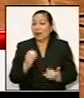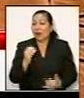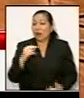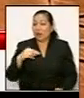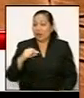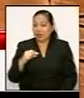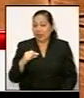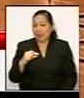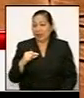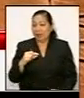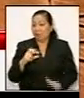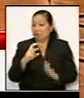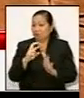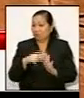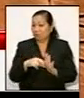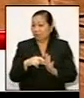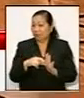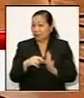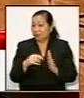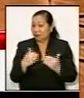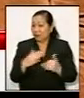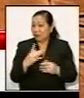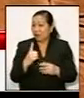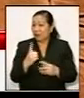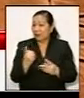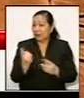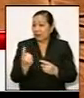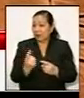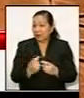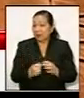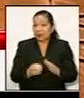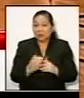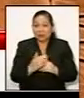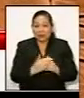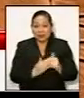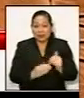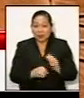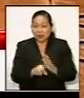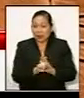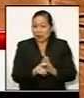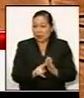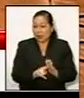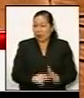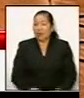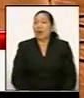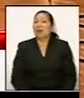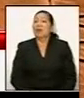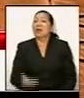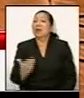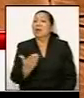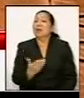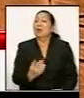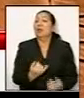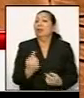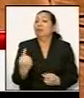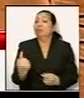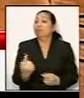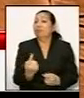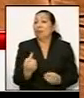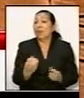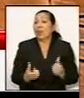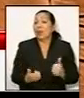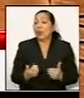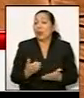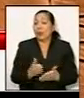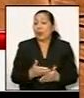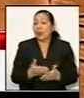estuvo programado ha sido programado caramelizado en la construcción del currículo o ha sido invitaciones aisladas en el cual